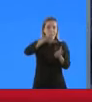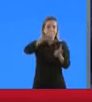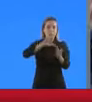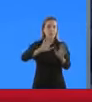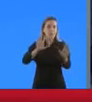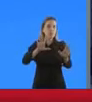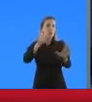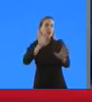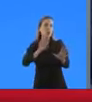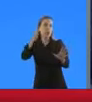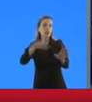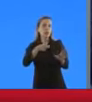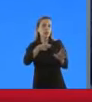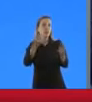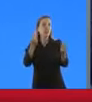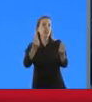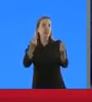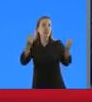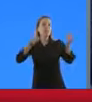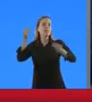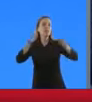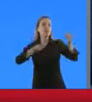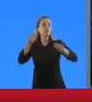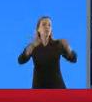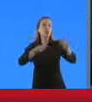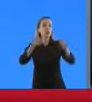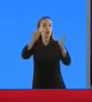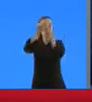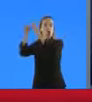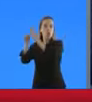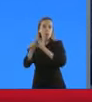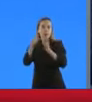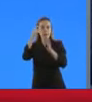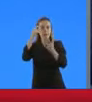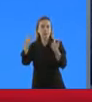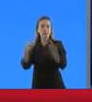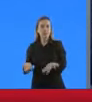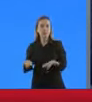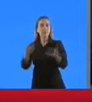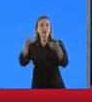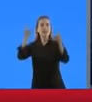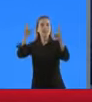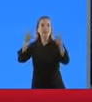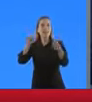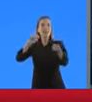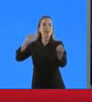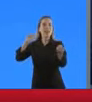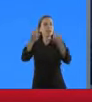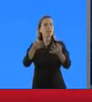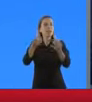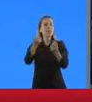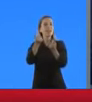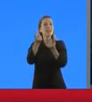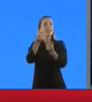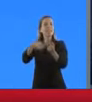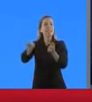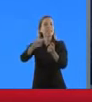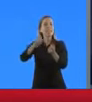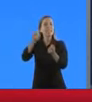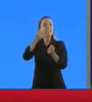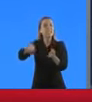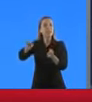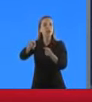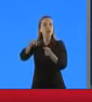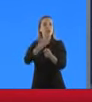chicanas a ver cómo puede evitar la catarata de condenas que se le avecina. Pero a